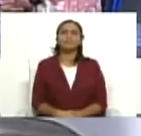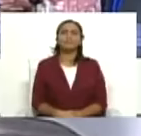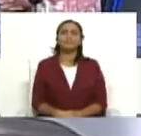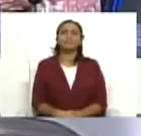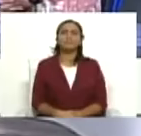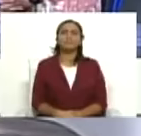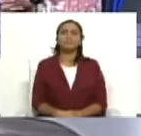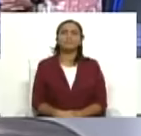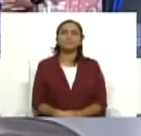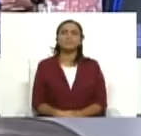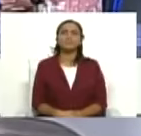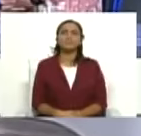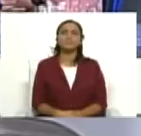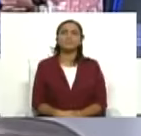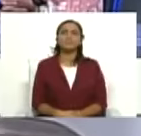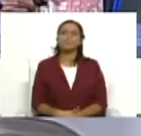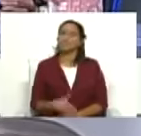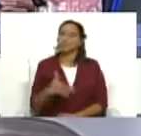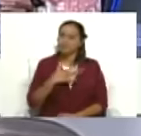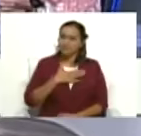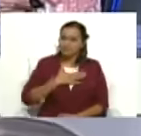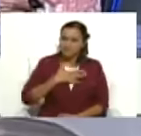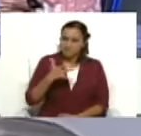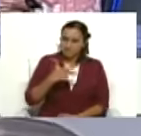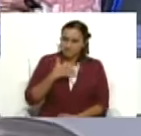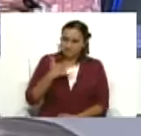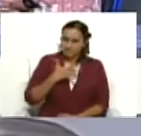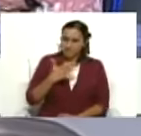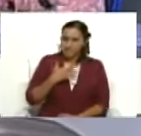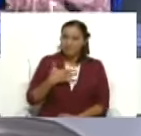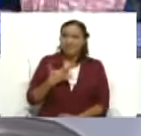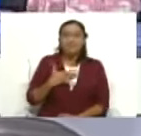Electoral, nos sentimos profundamente